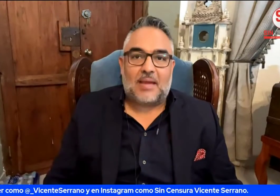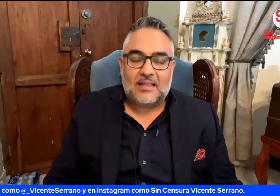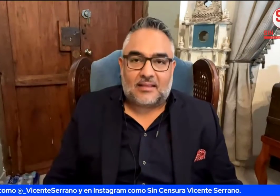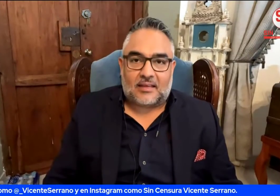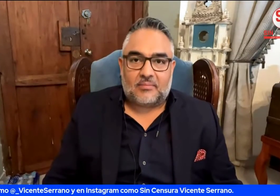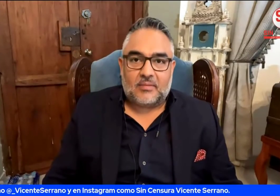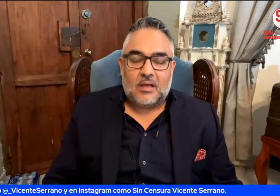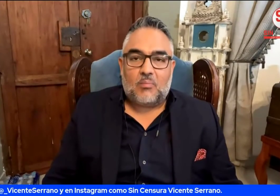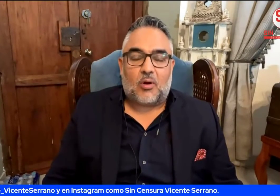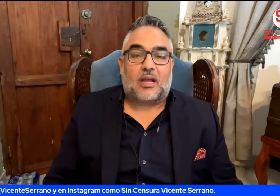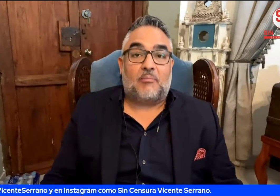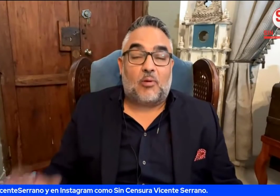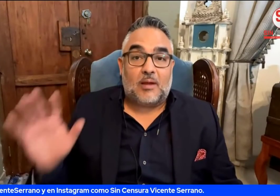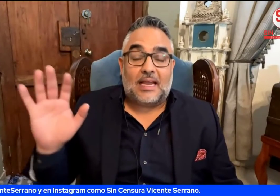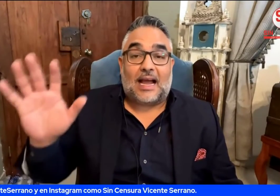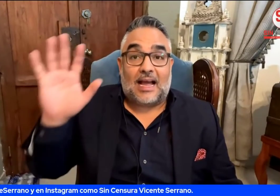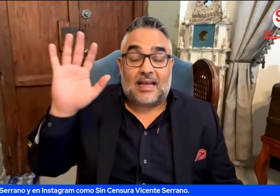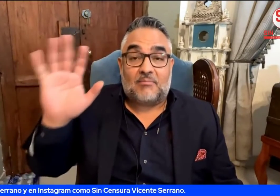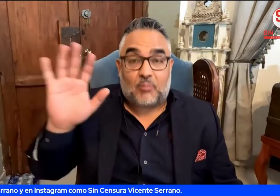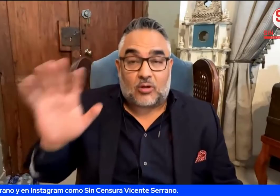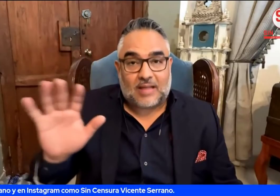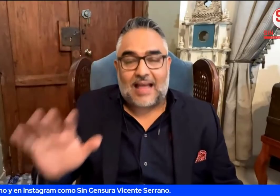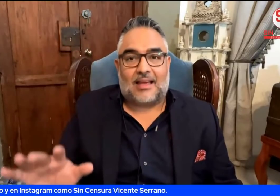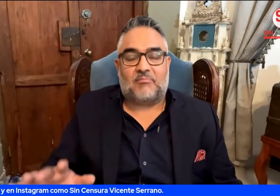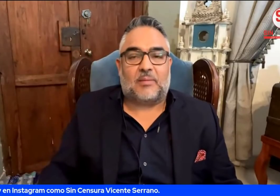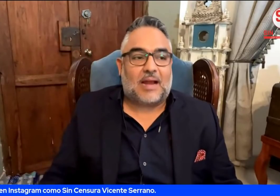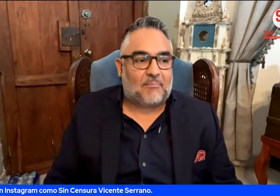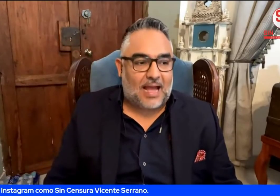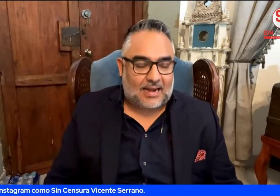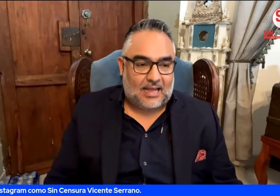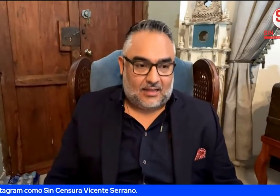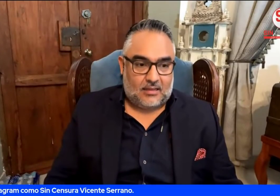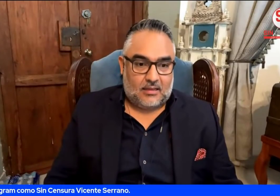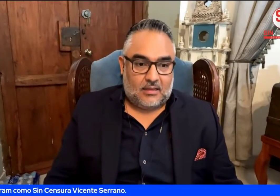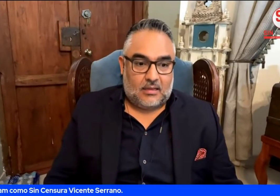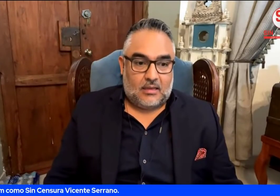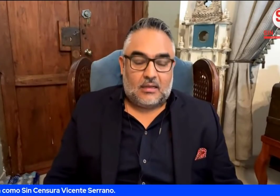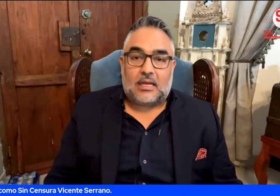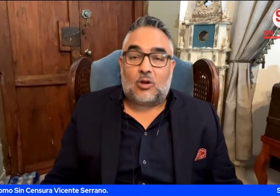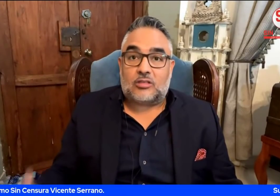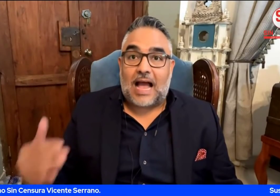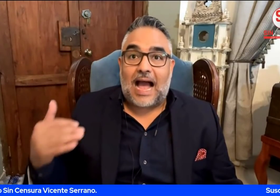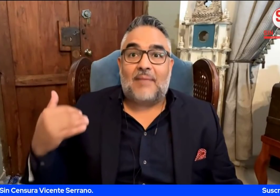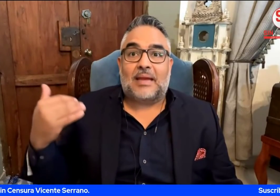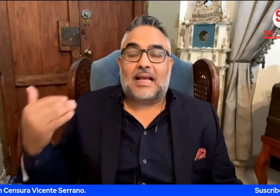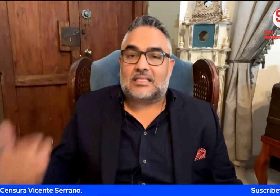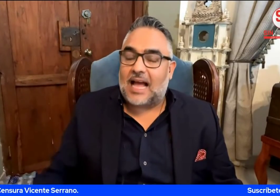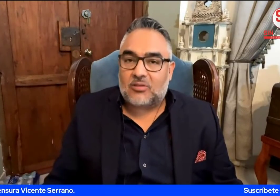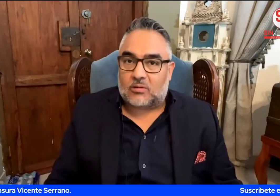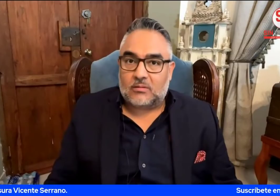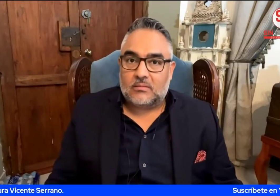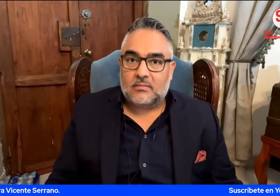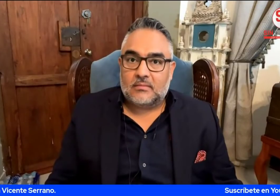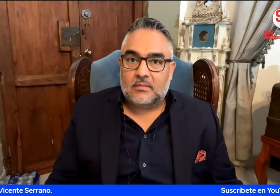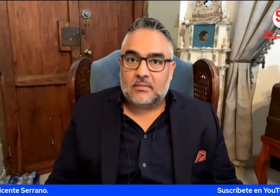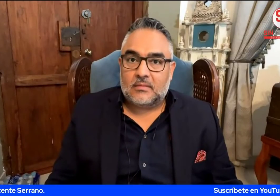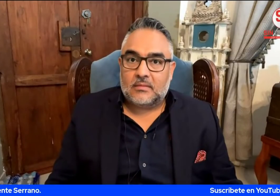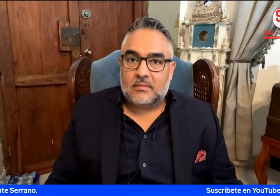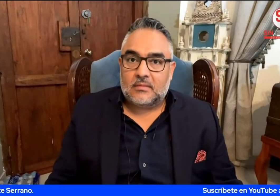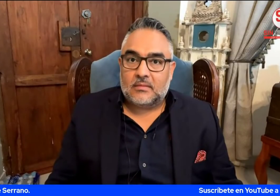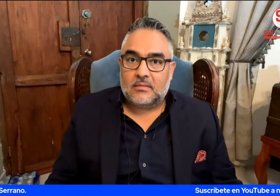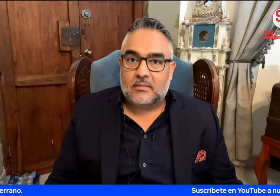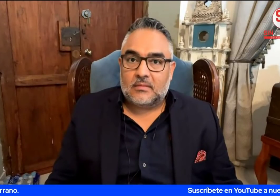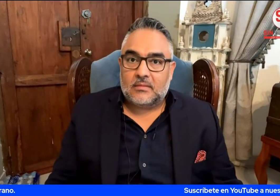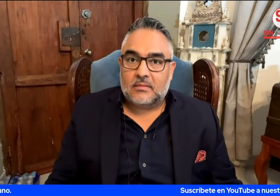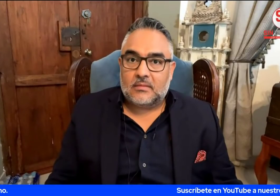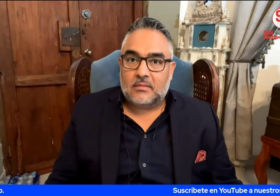Reforma miente, porque publica en portada, en primera plana, que los ha amenazado. A